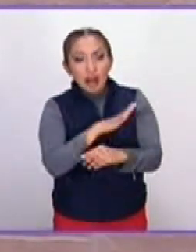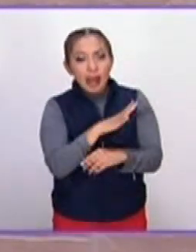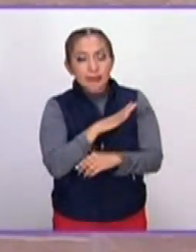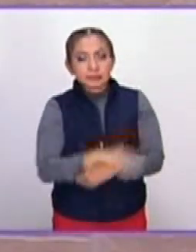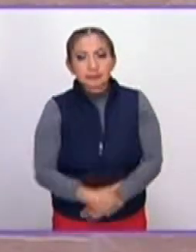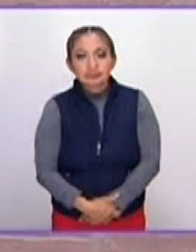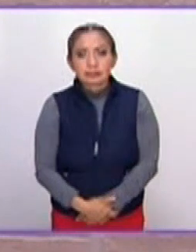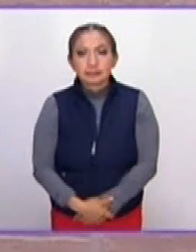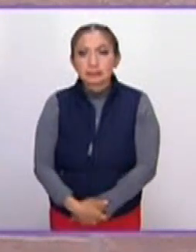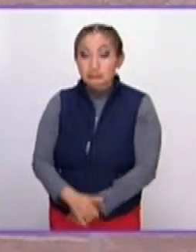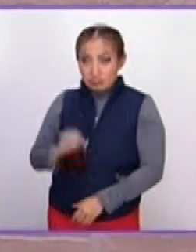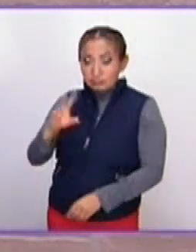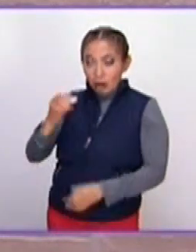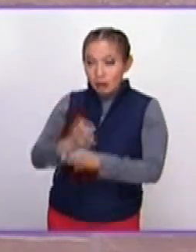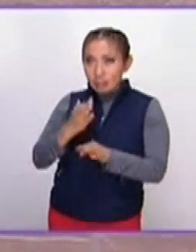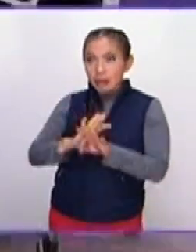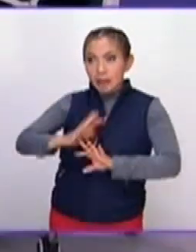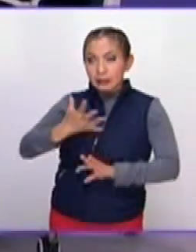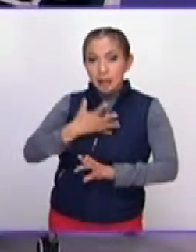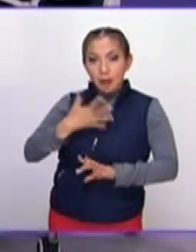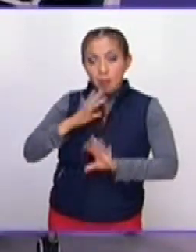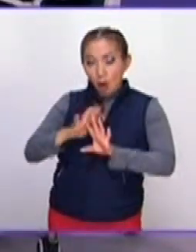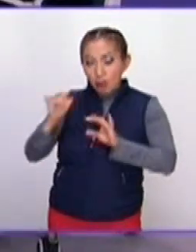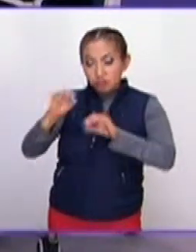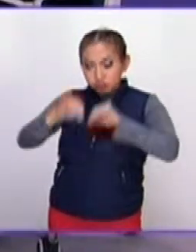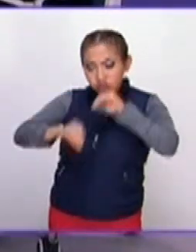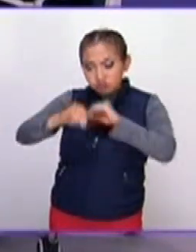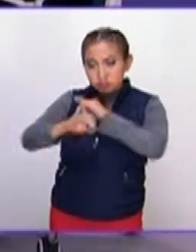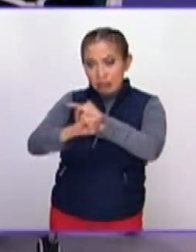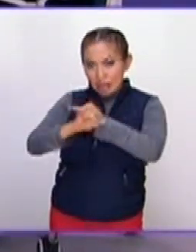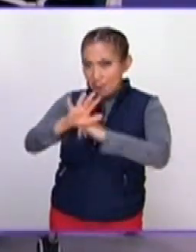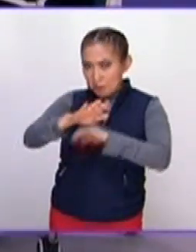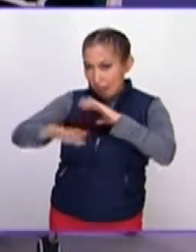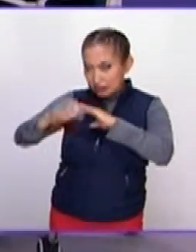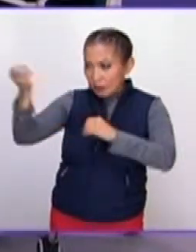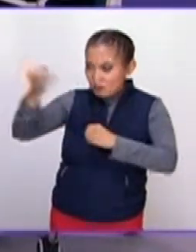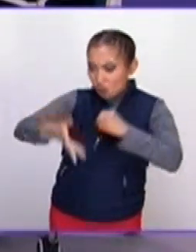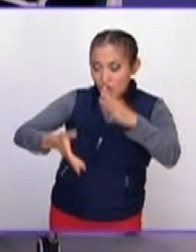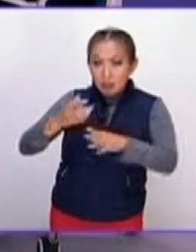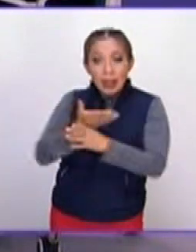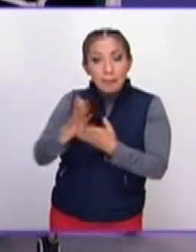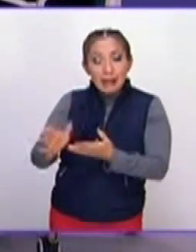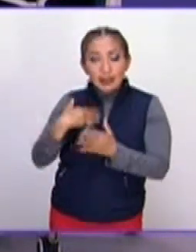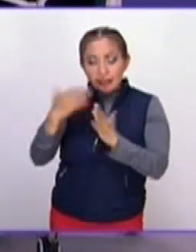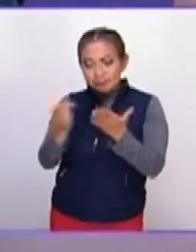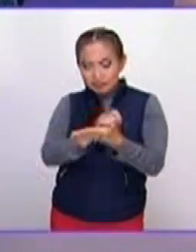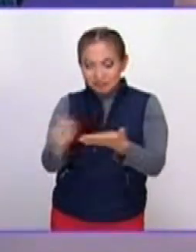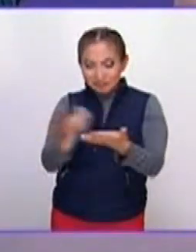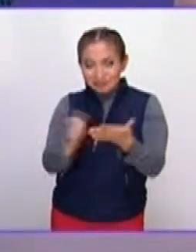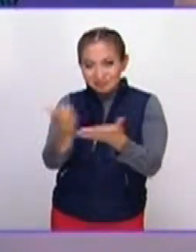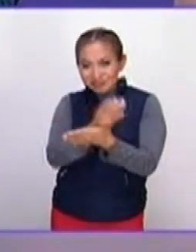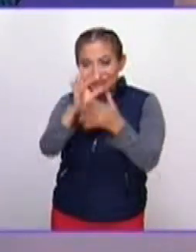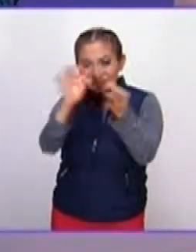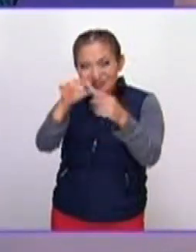estén realizando en campo, ¿así es? Sí, ahorita ya tenemos, digamos que una plataforma base general, porque aparte hay que hacer un manual, me explico.